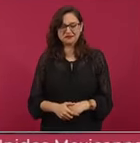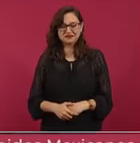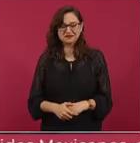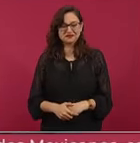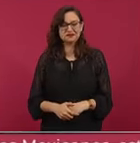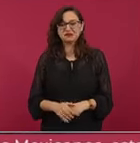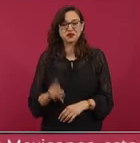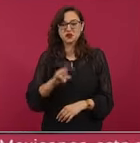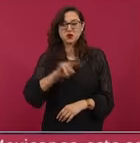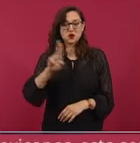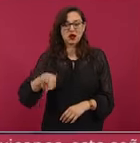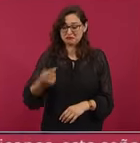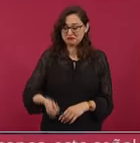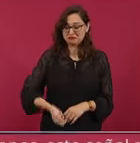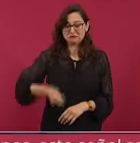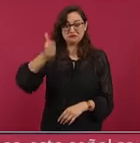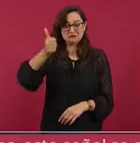nunca.